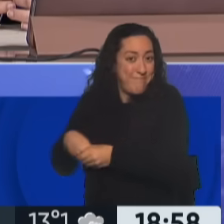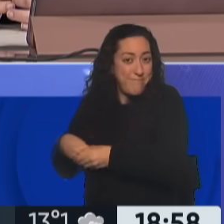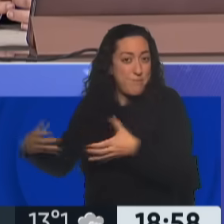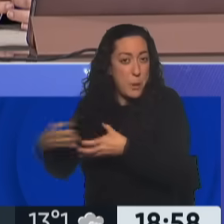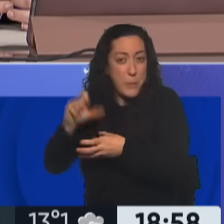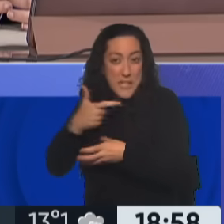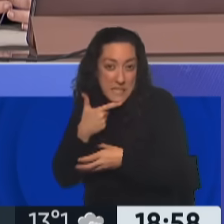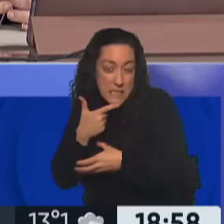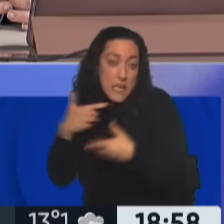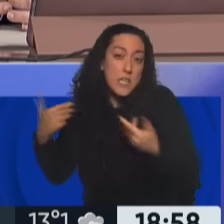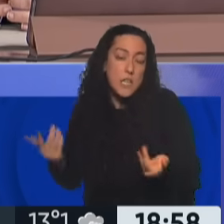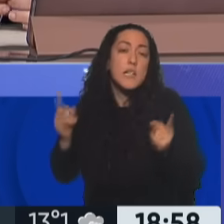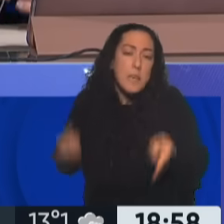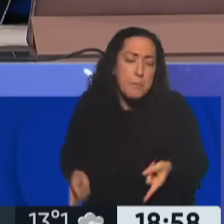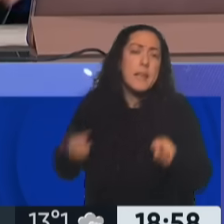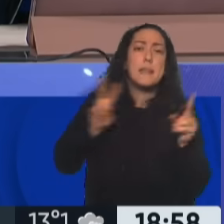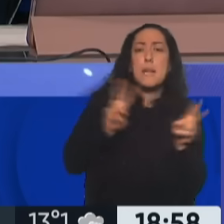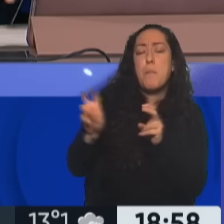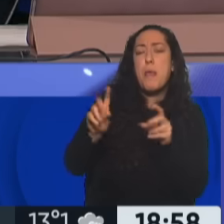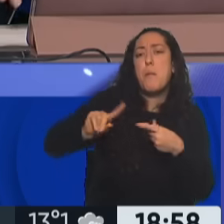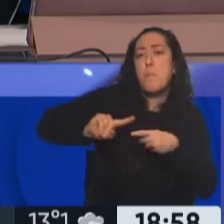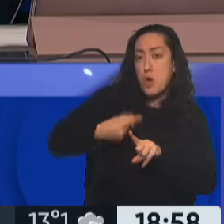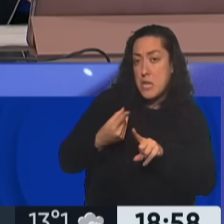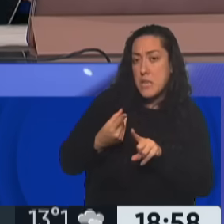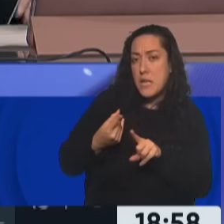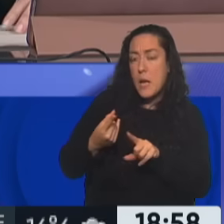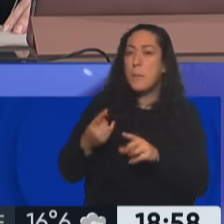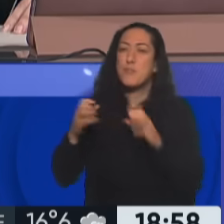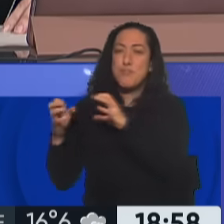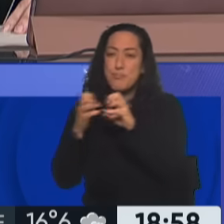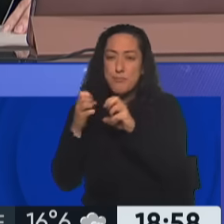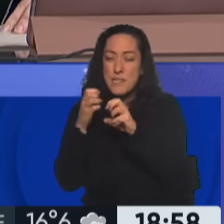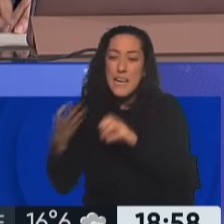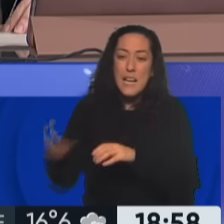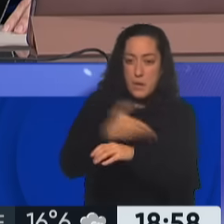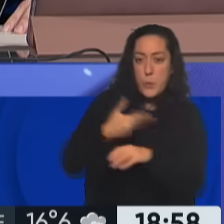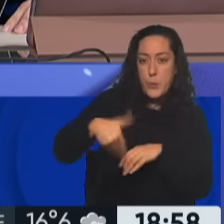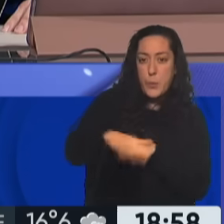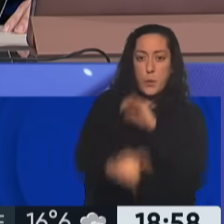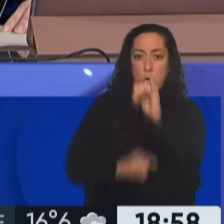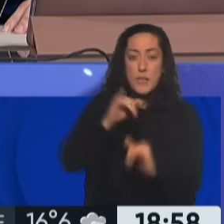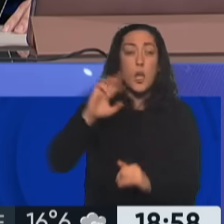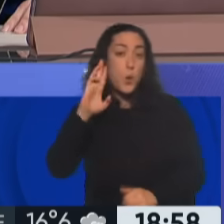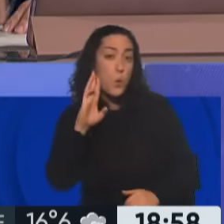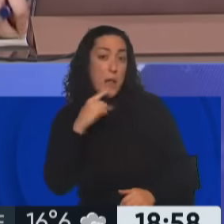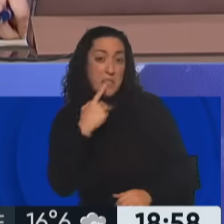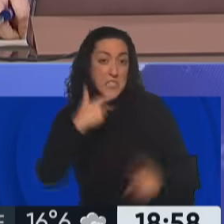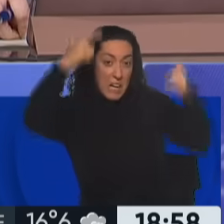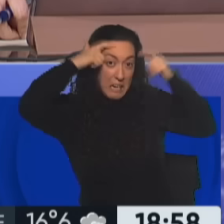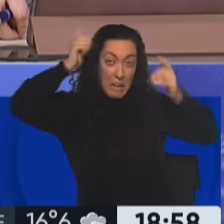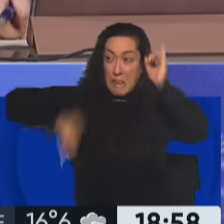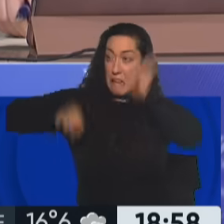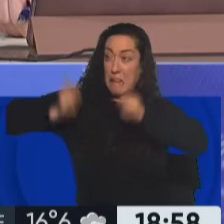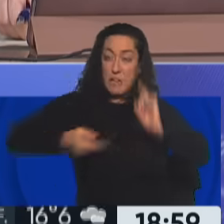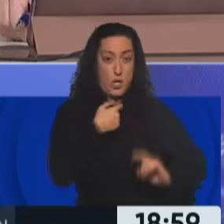agenda más política. De hecho, justo previo a esta discusión, que ahora también lo vamos a comentar, Lula dijo: no queremos un emperador, en